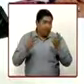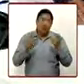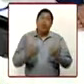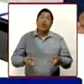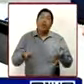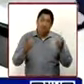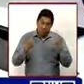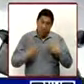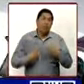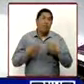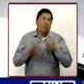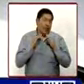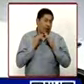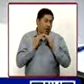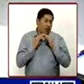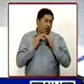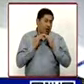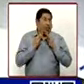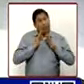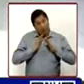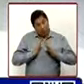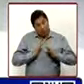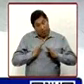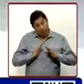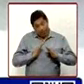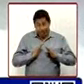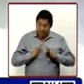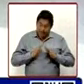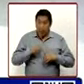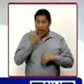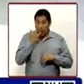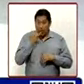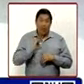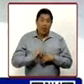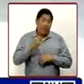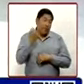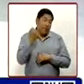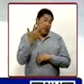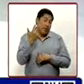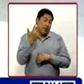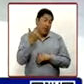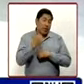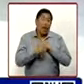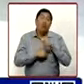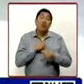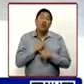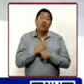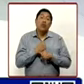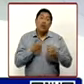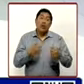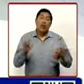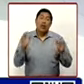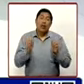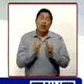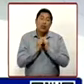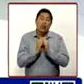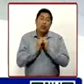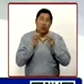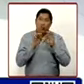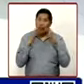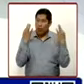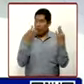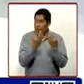casa, pero volvió a la calma. Lo cierto es que sí. La menor de edad de 13 años, Yaretzi Gandarillas, ya está con su familia. Sin